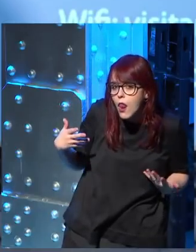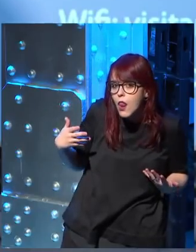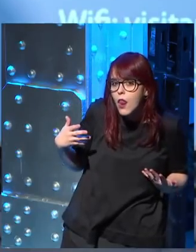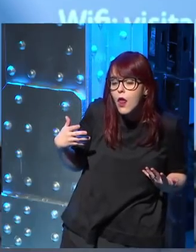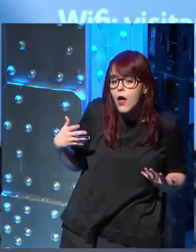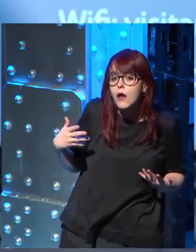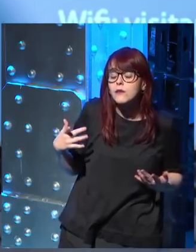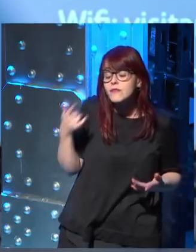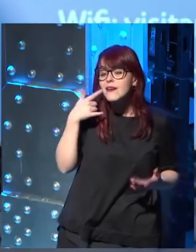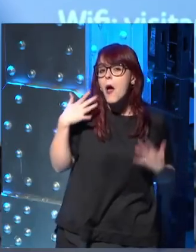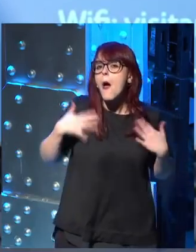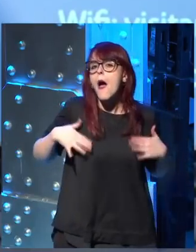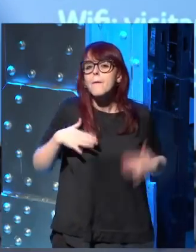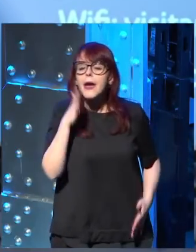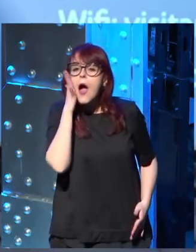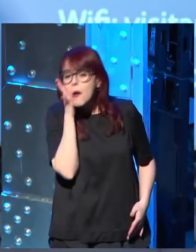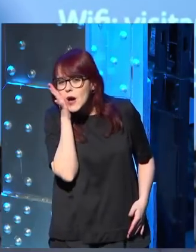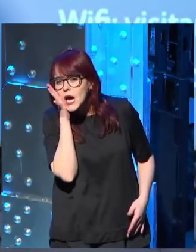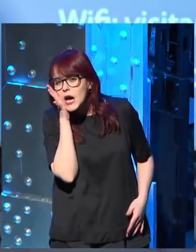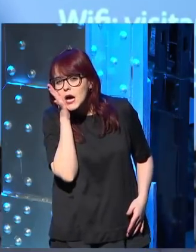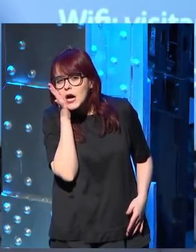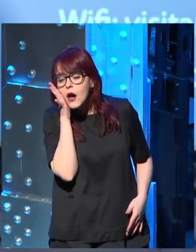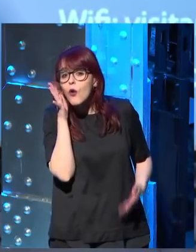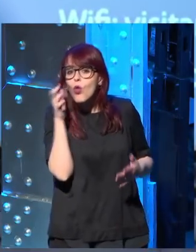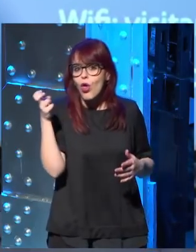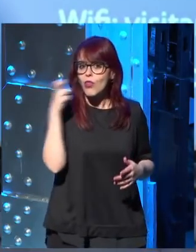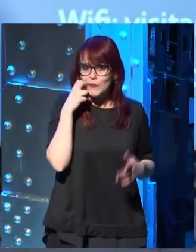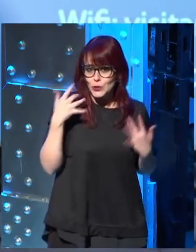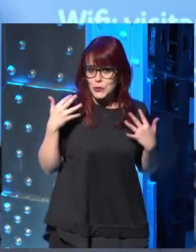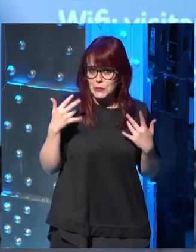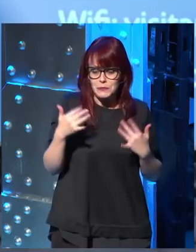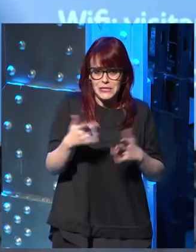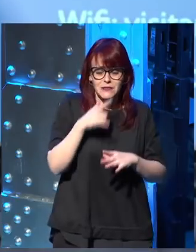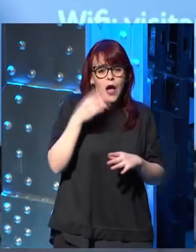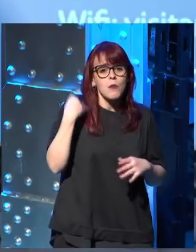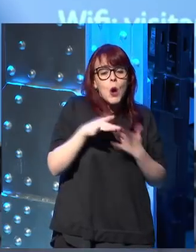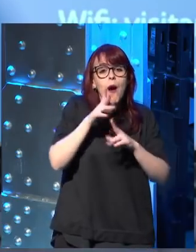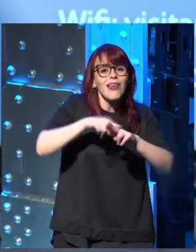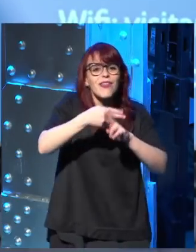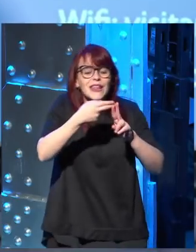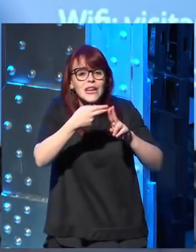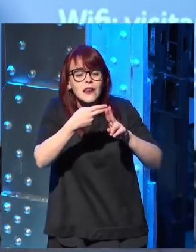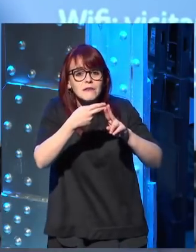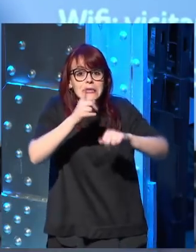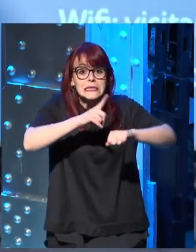Si es verdad que iba en pijama, si se puso los zapatos a toda prisa y no tuvo tiempo de ponerse